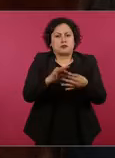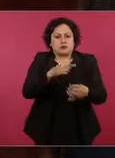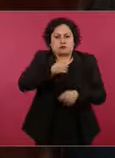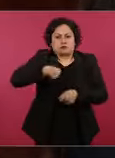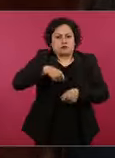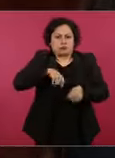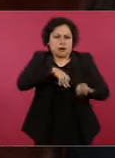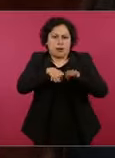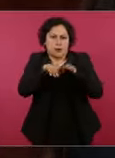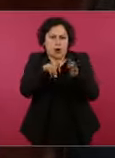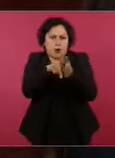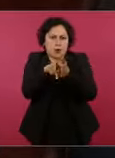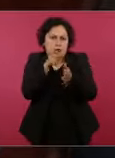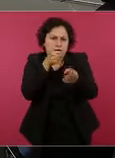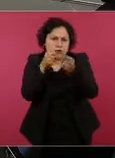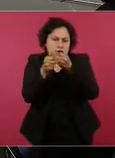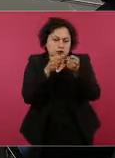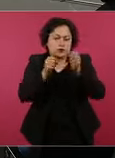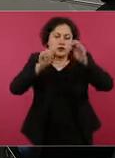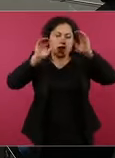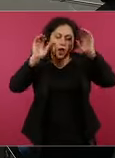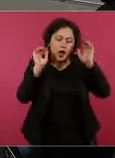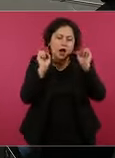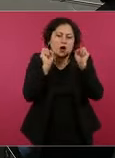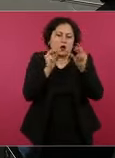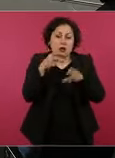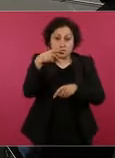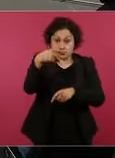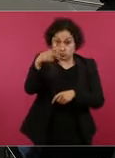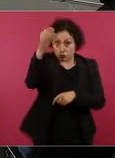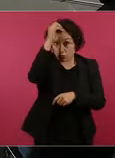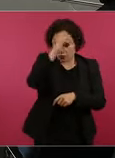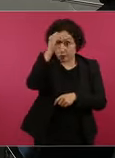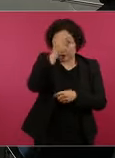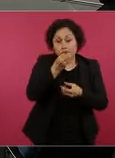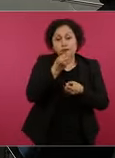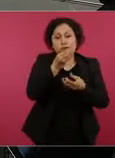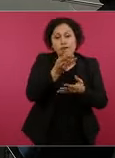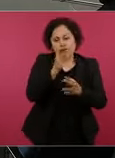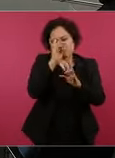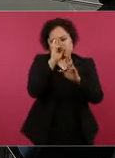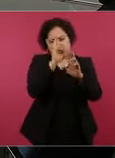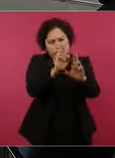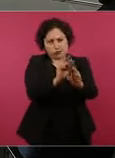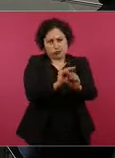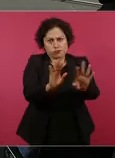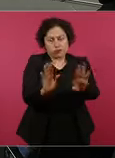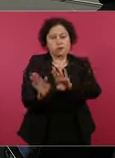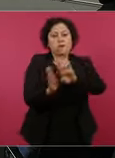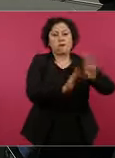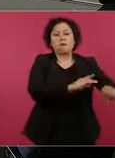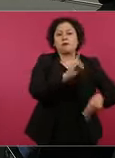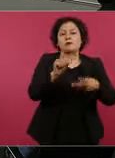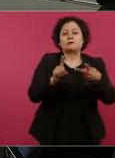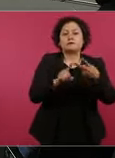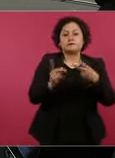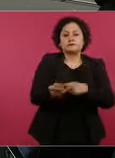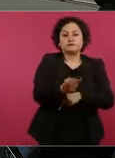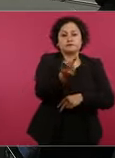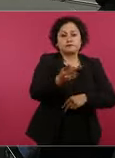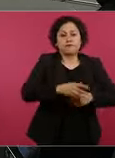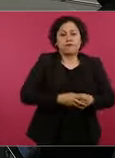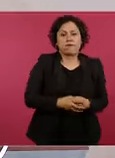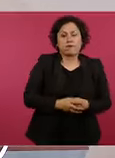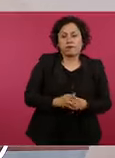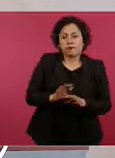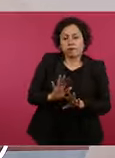periodística. Pero bueno, usted ya mencionó su opinión, pues es obviamente respetable. La segunda pregunta, presidente, ayer se dio… Yo no le tengo